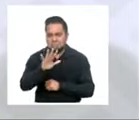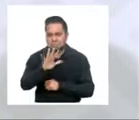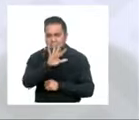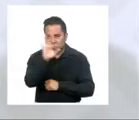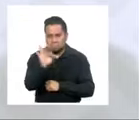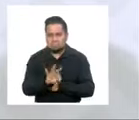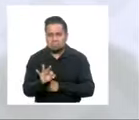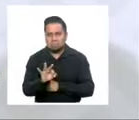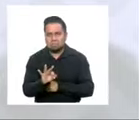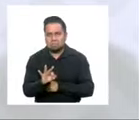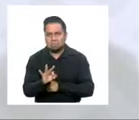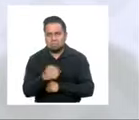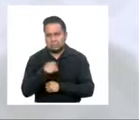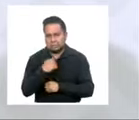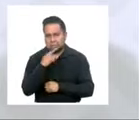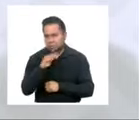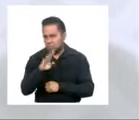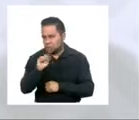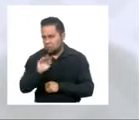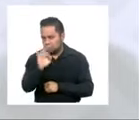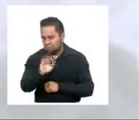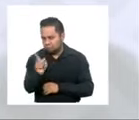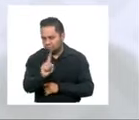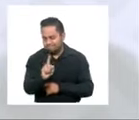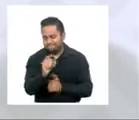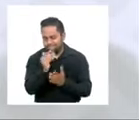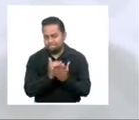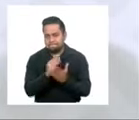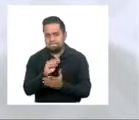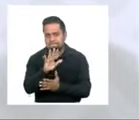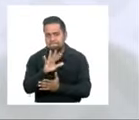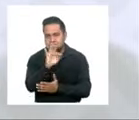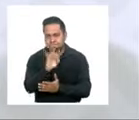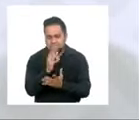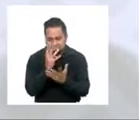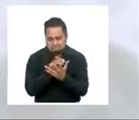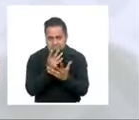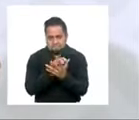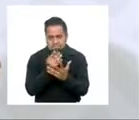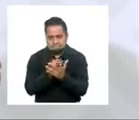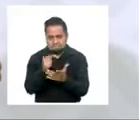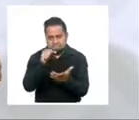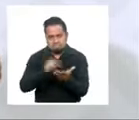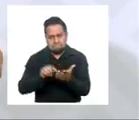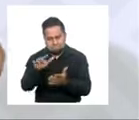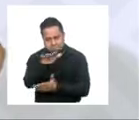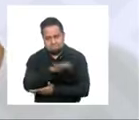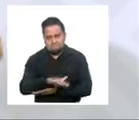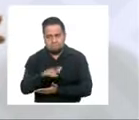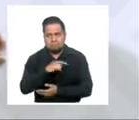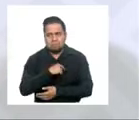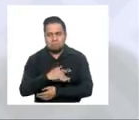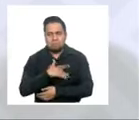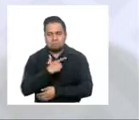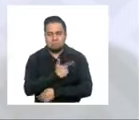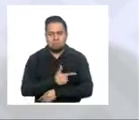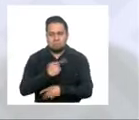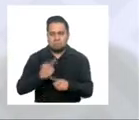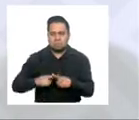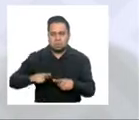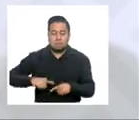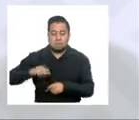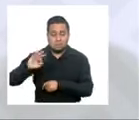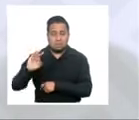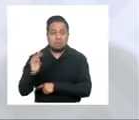95%, por no decir 99%, reparado esta zona. Nos da mucho gusto que el gobierno